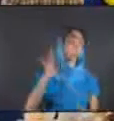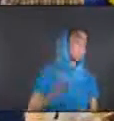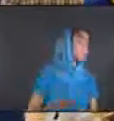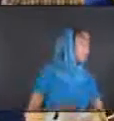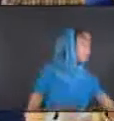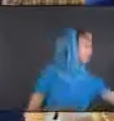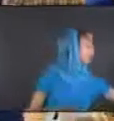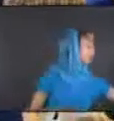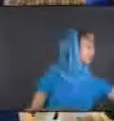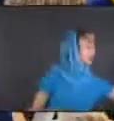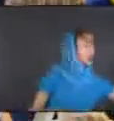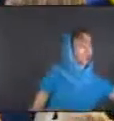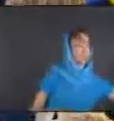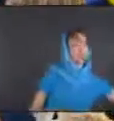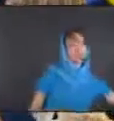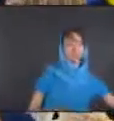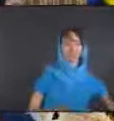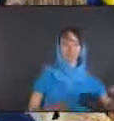habiendo dado gracias,